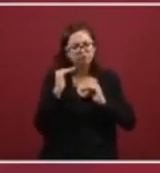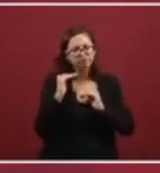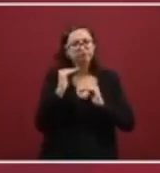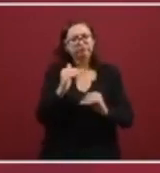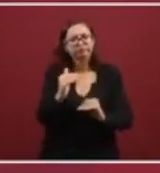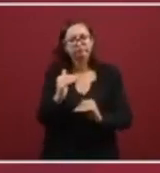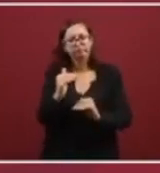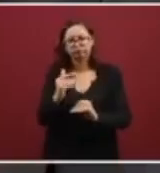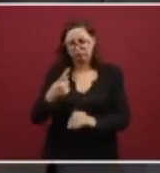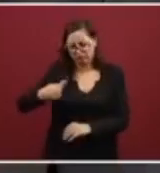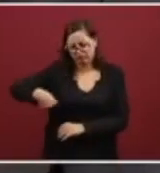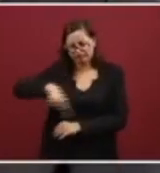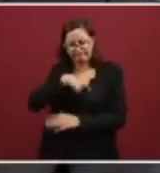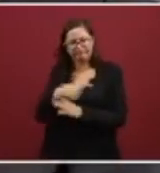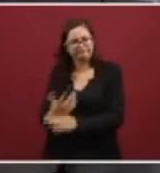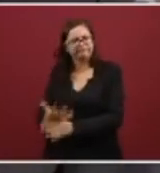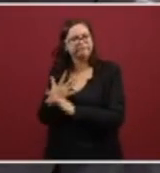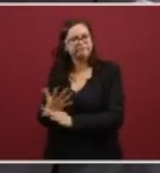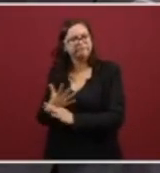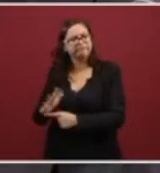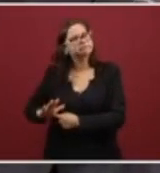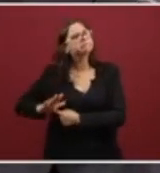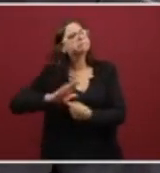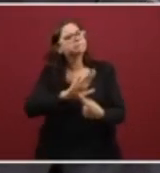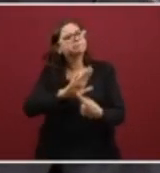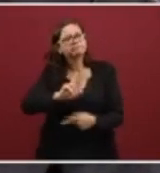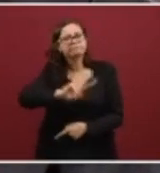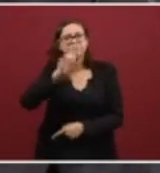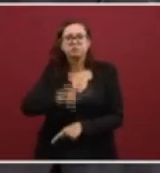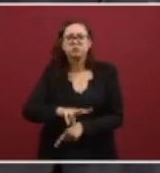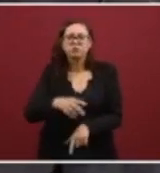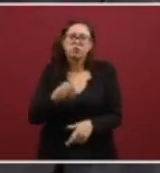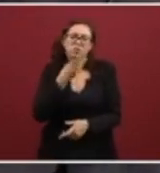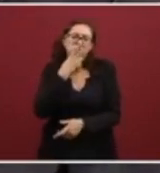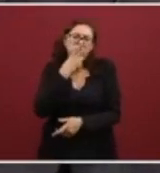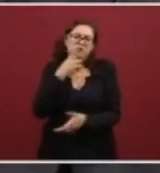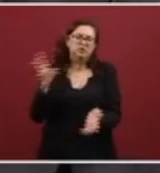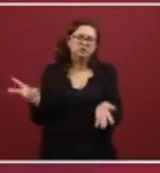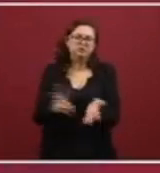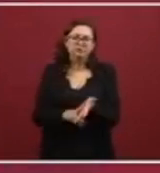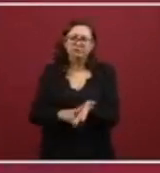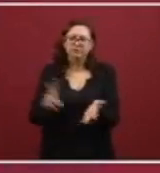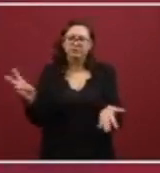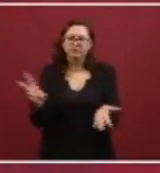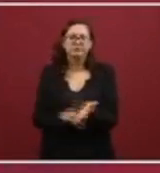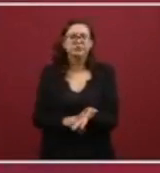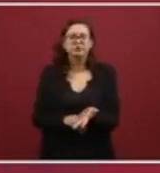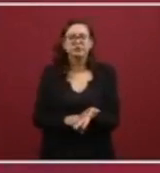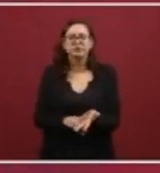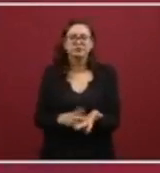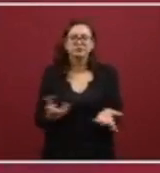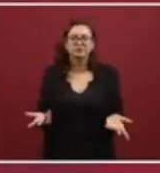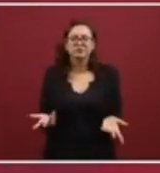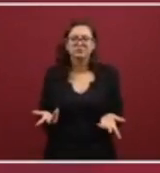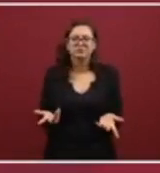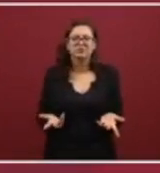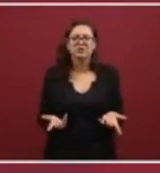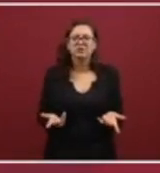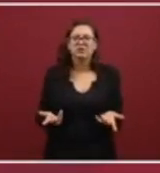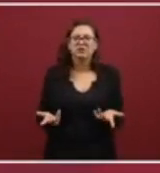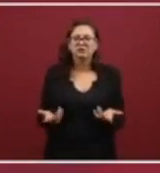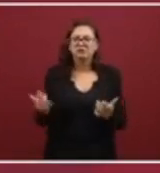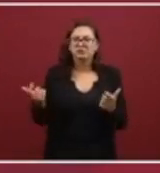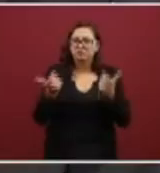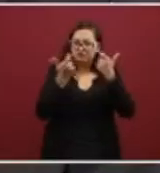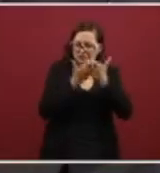mostrar que lo que decimos tiene validez, es algo muy valioso. El que no estemos ahorita discutiendo el tipo de cambio es algo muy